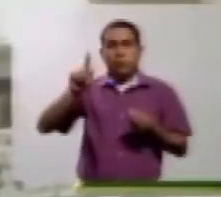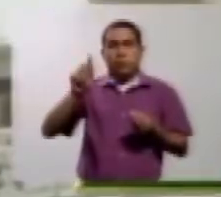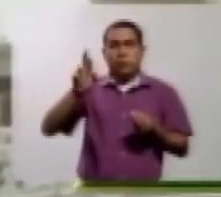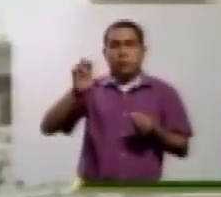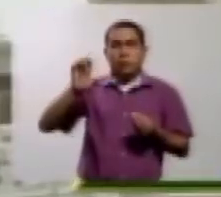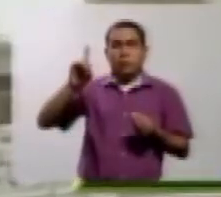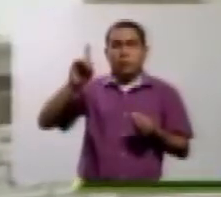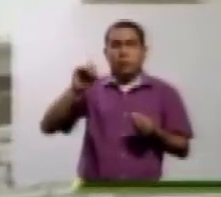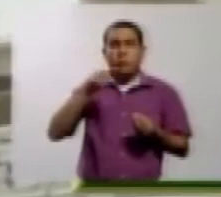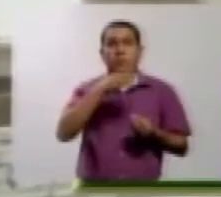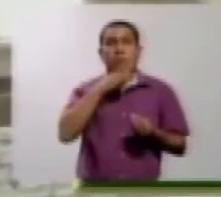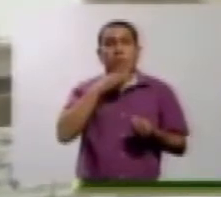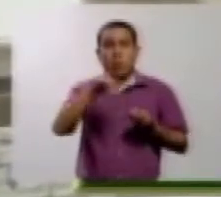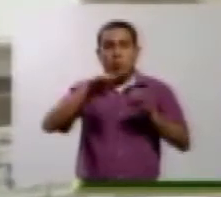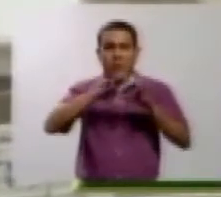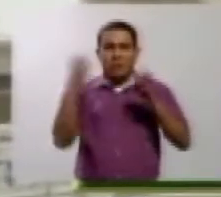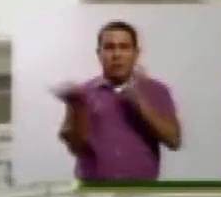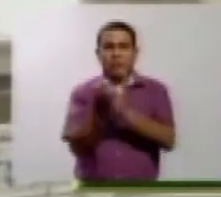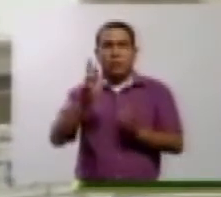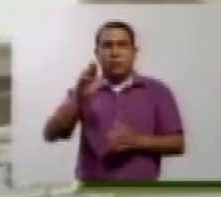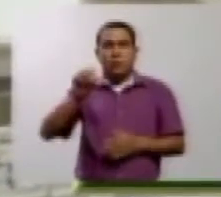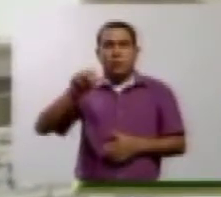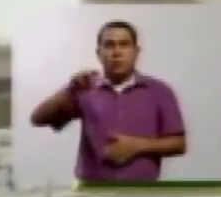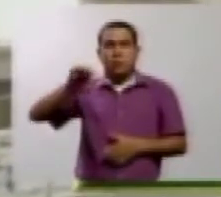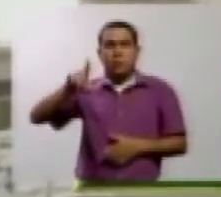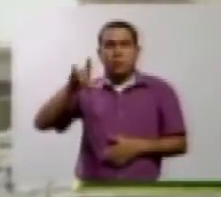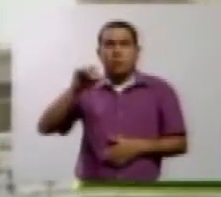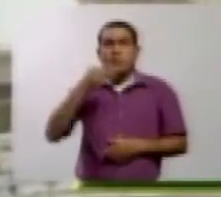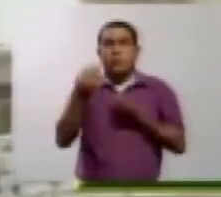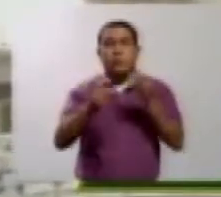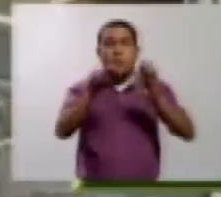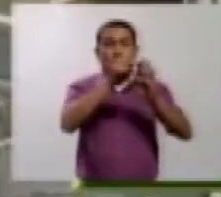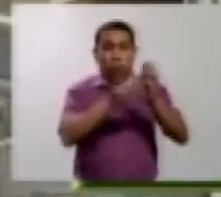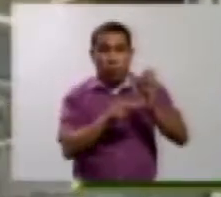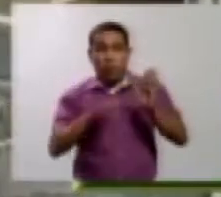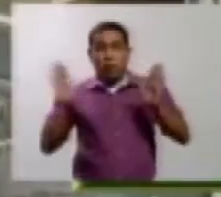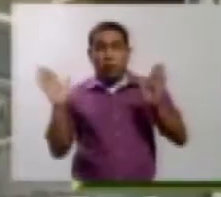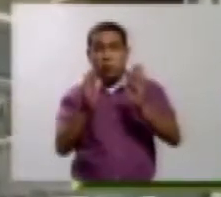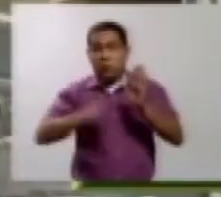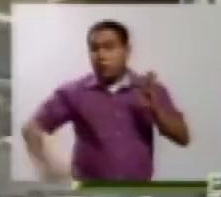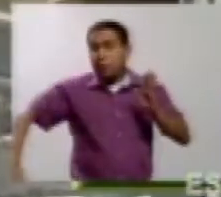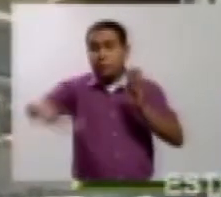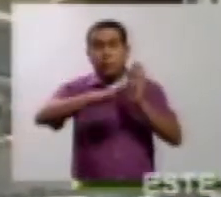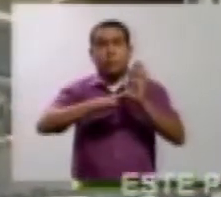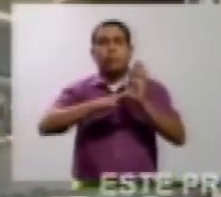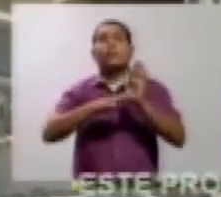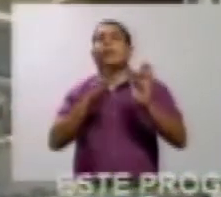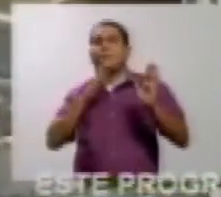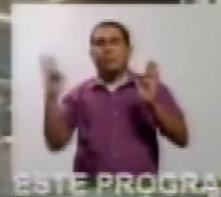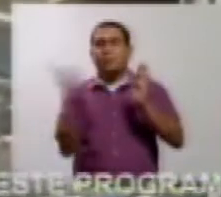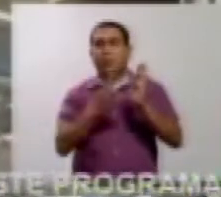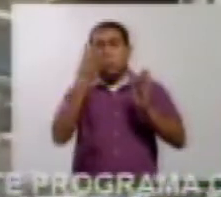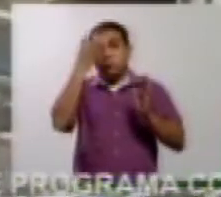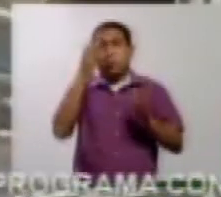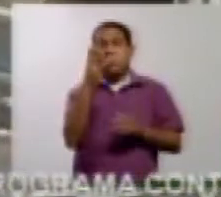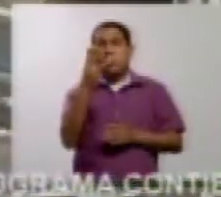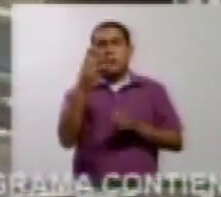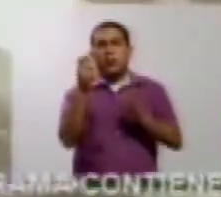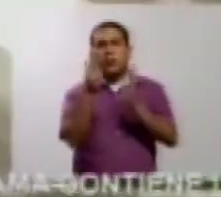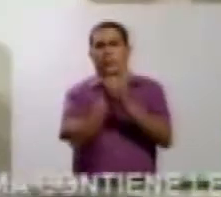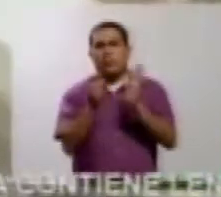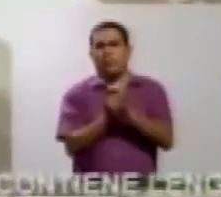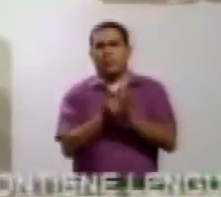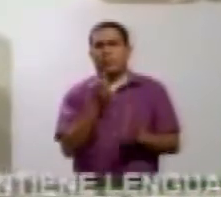que las obras del Estadio Romelio Martínez violan las normas urbanísticas. Según él, son tres los errores que hasta ahora se